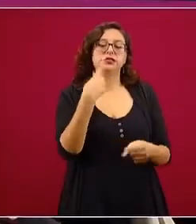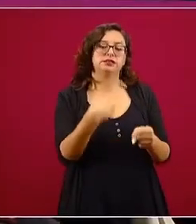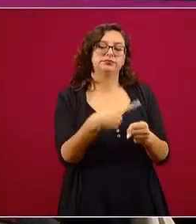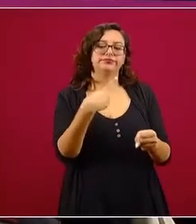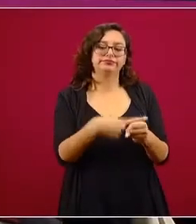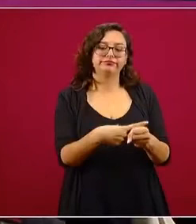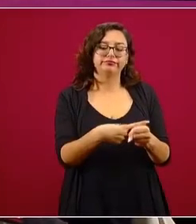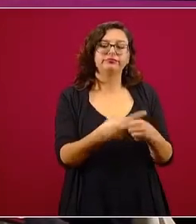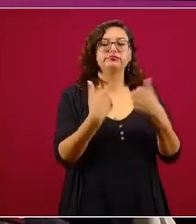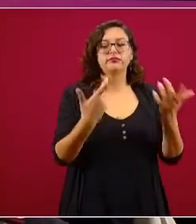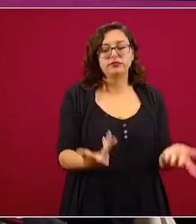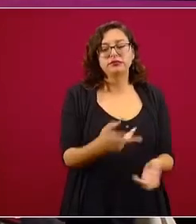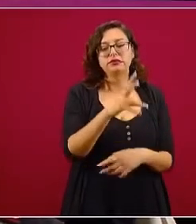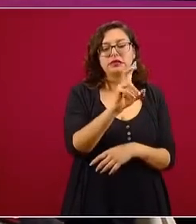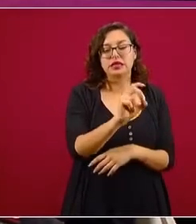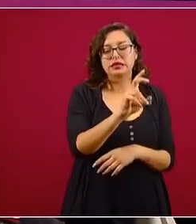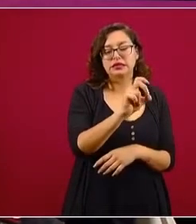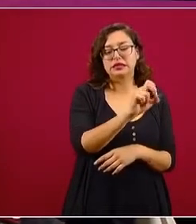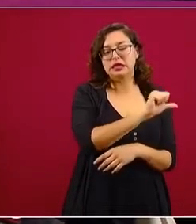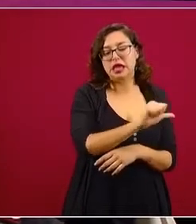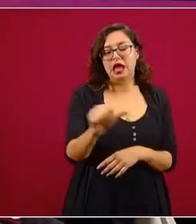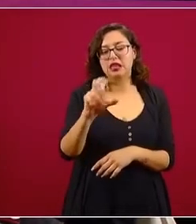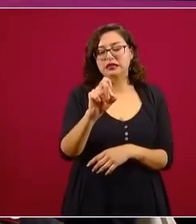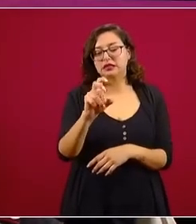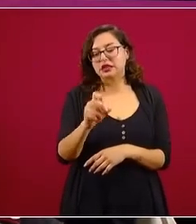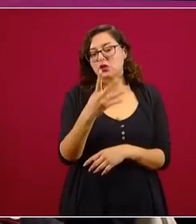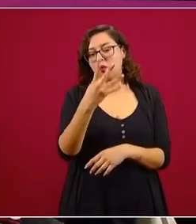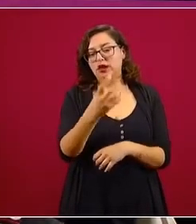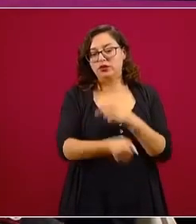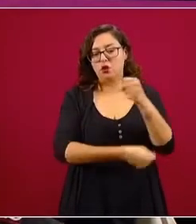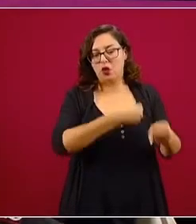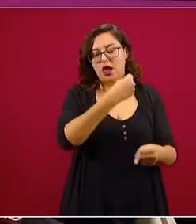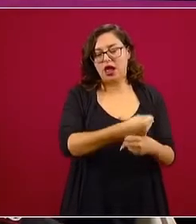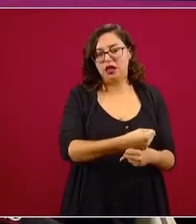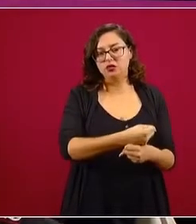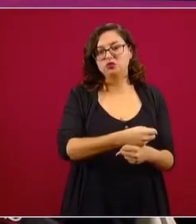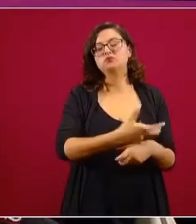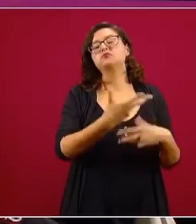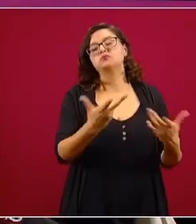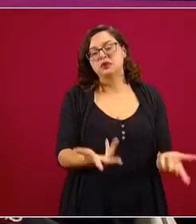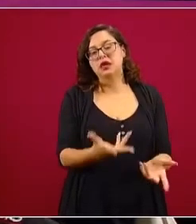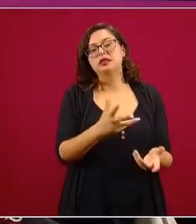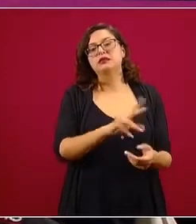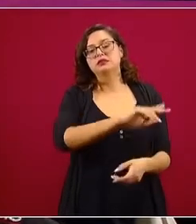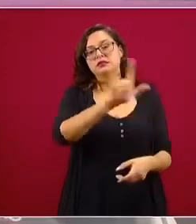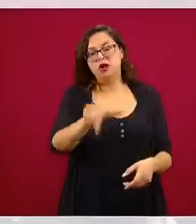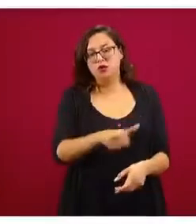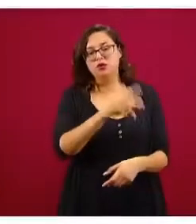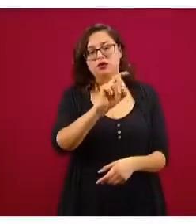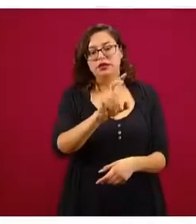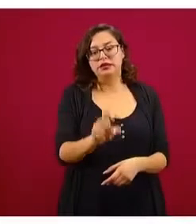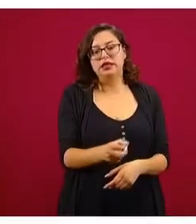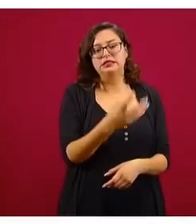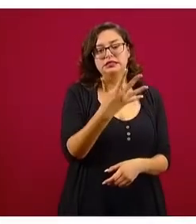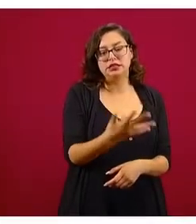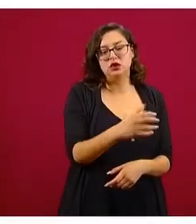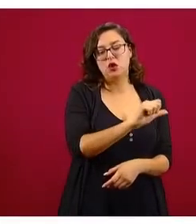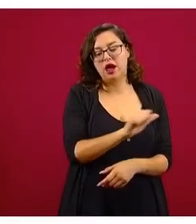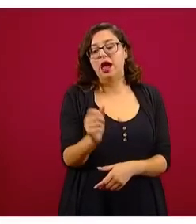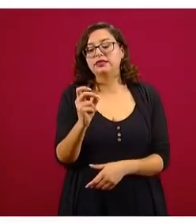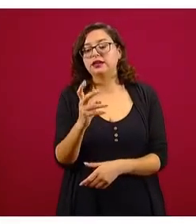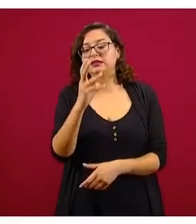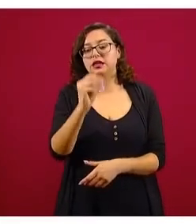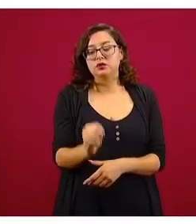concentran en los grupos de edad entre 30 y 34, seguidos del mismo 35 a 39 y precedidos por los